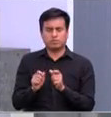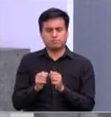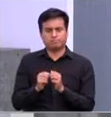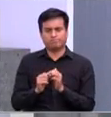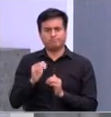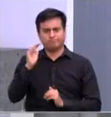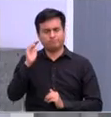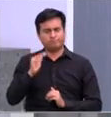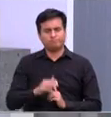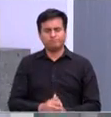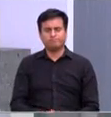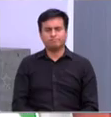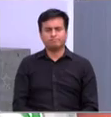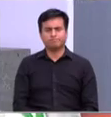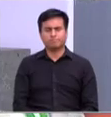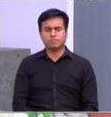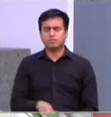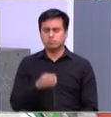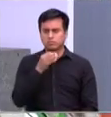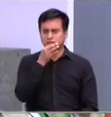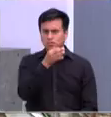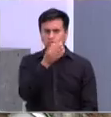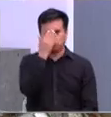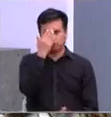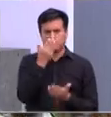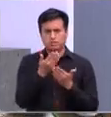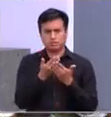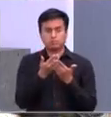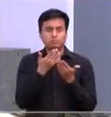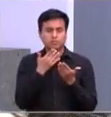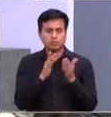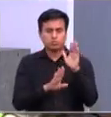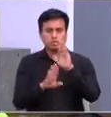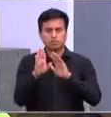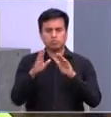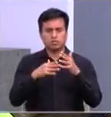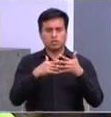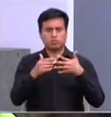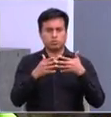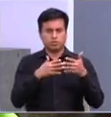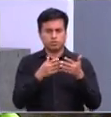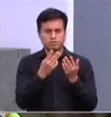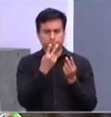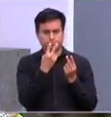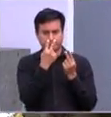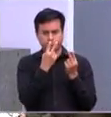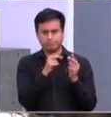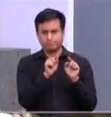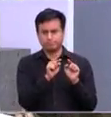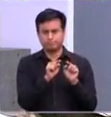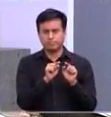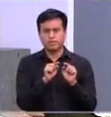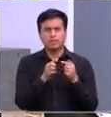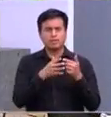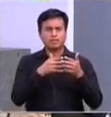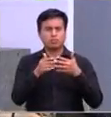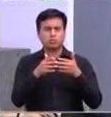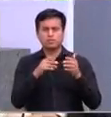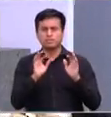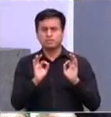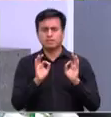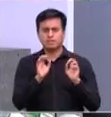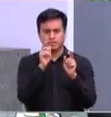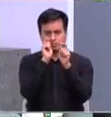descontroladamente. Y lo digo frente al cuidado de la naturaleza. La naturaleza